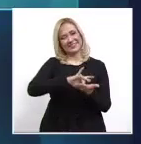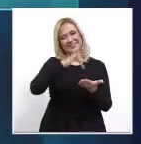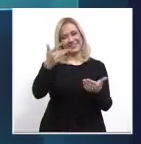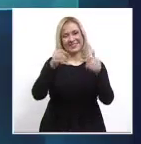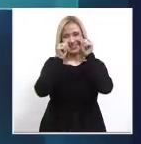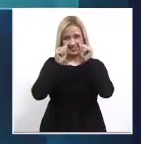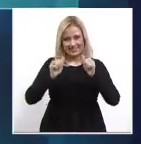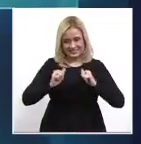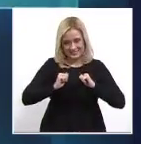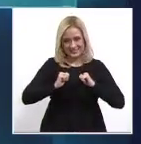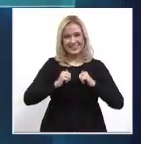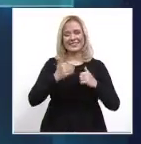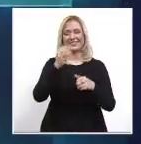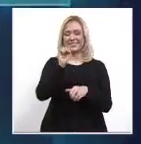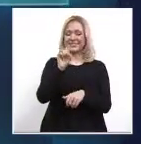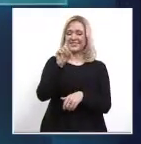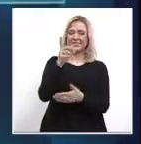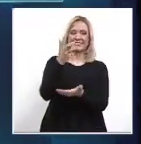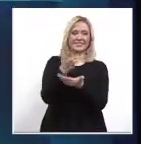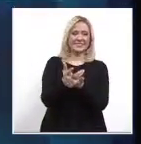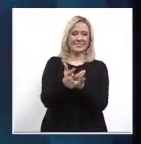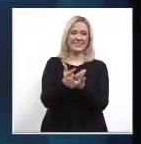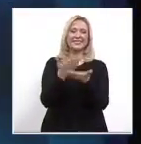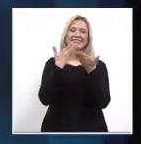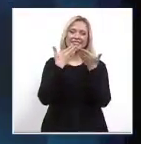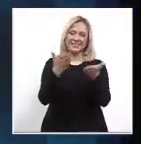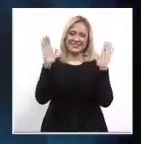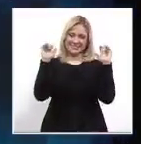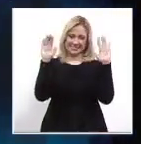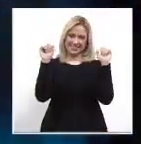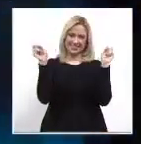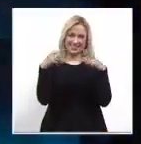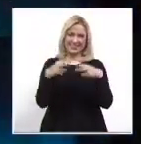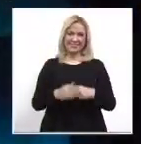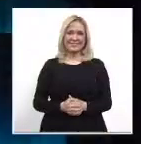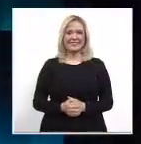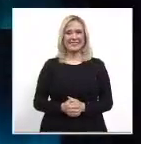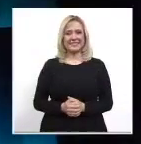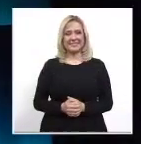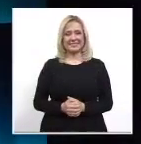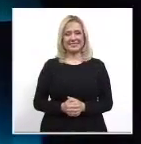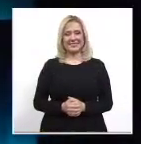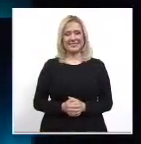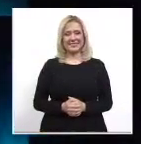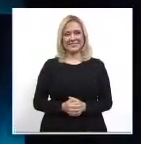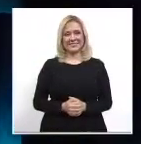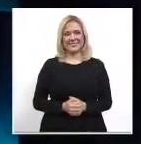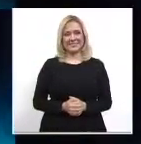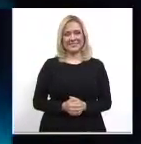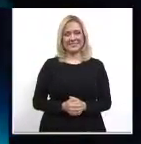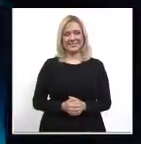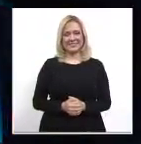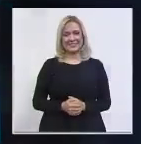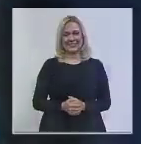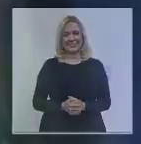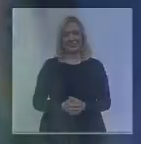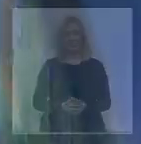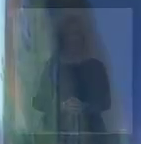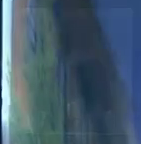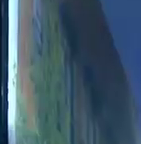Gracias por su atención, que tenga un excelente día. Hasta pronto.